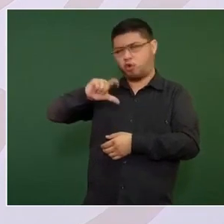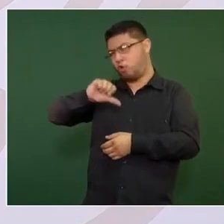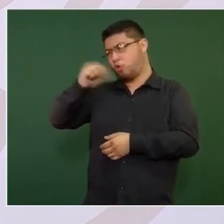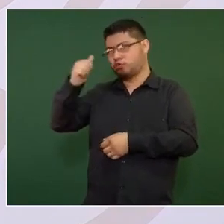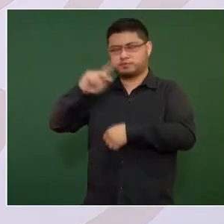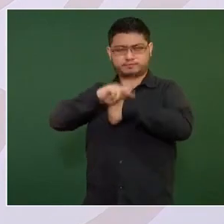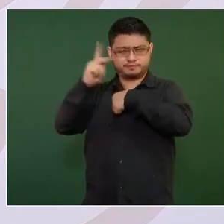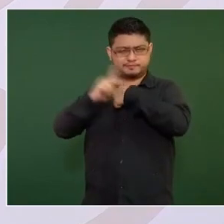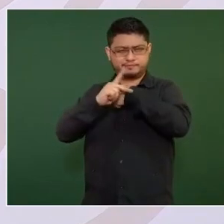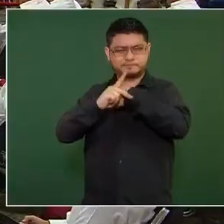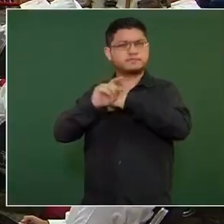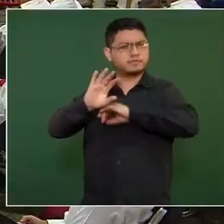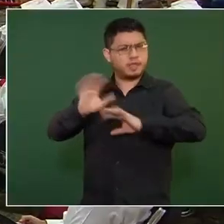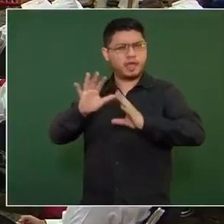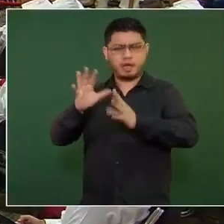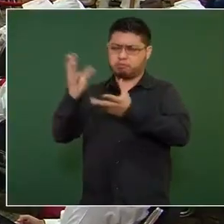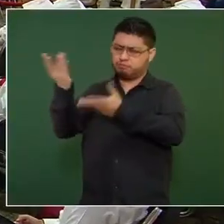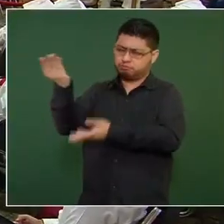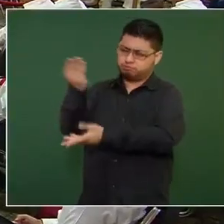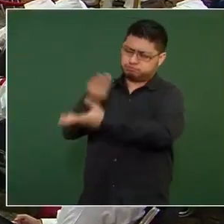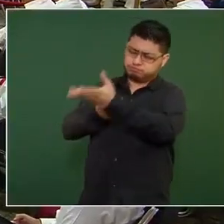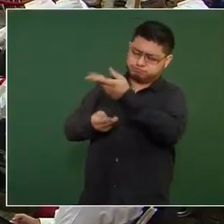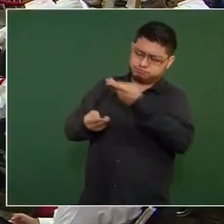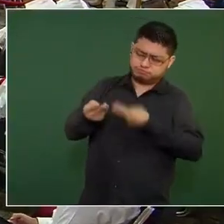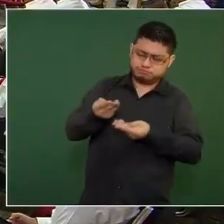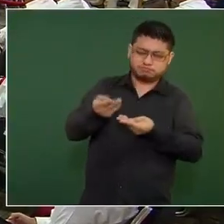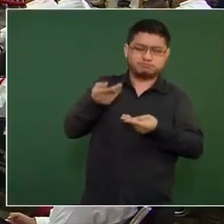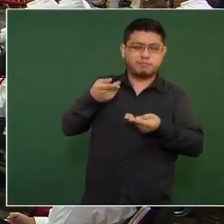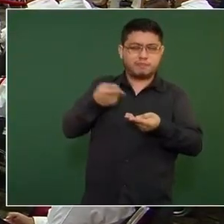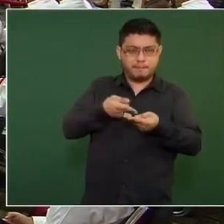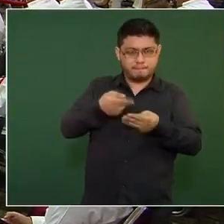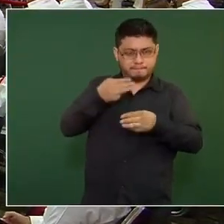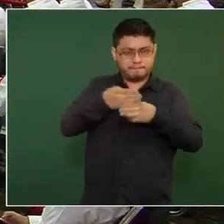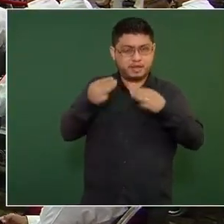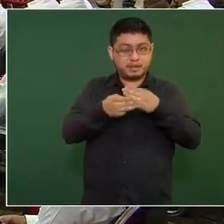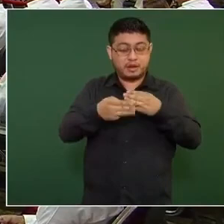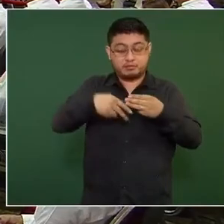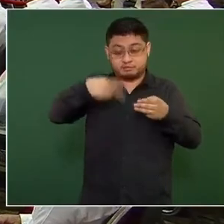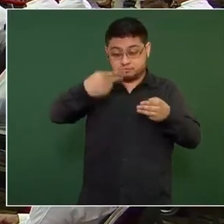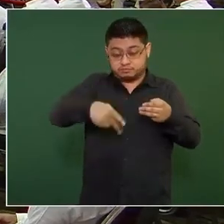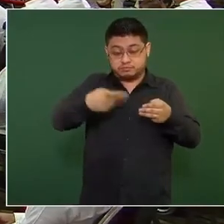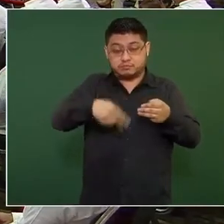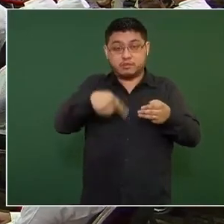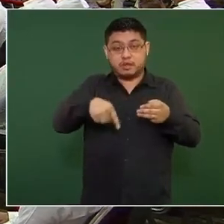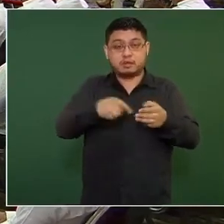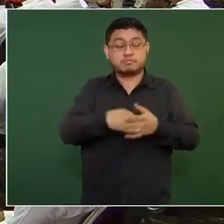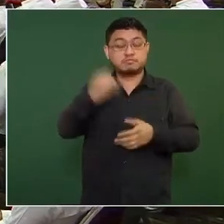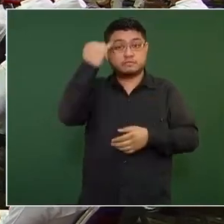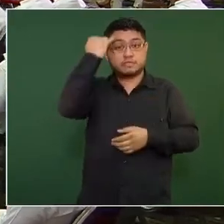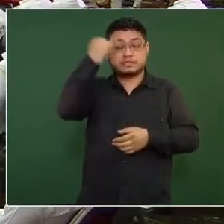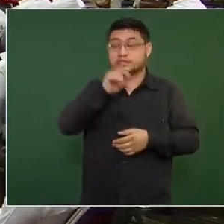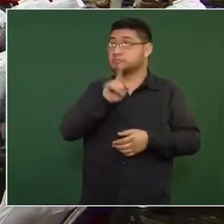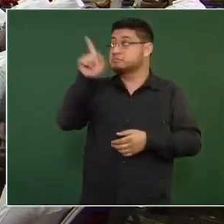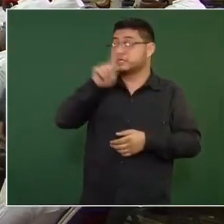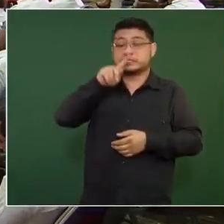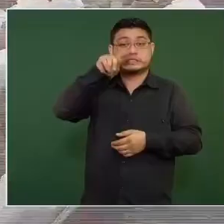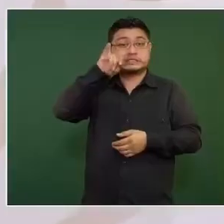han entregado estas piezas, al gobierno de Italia,